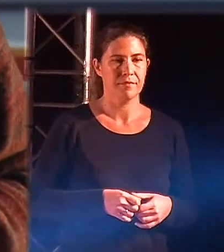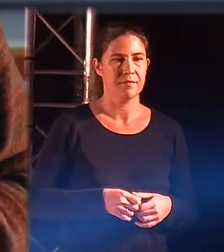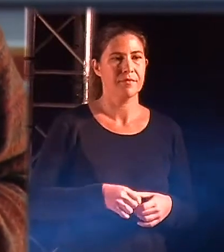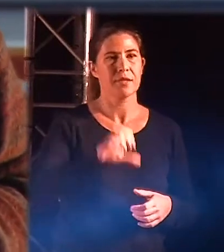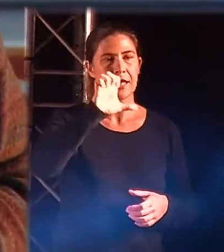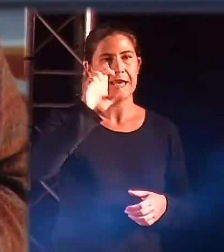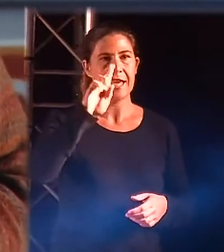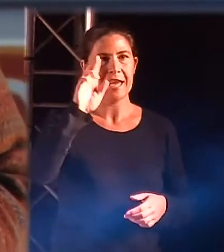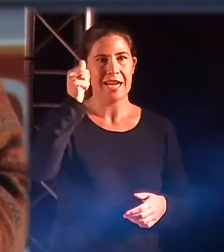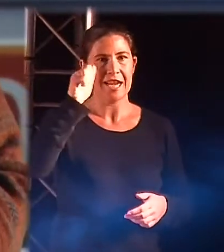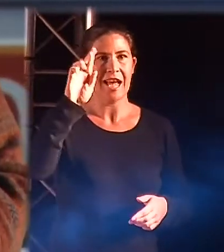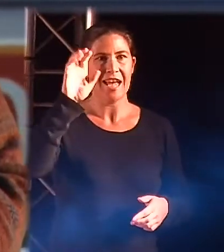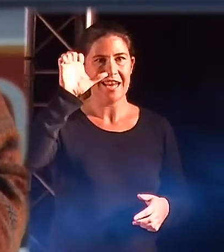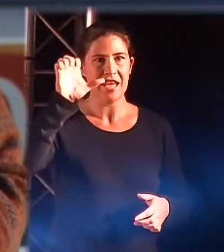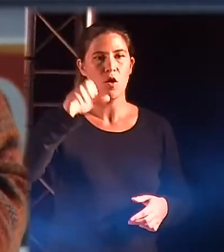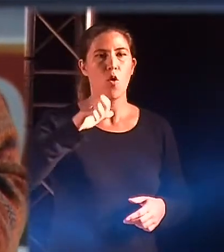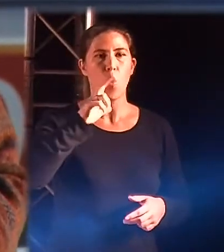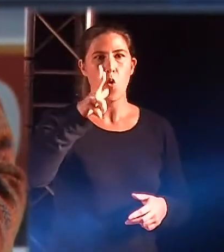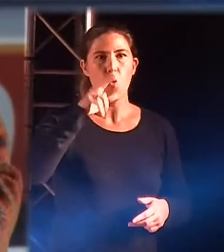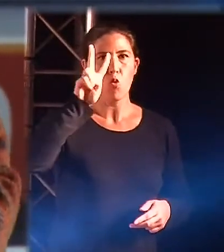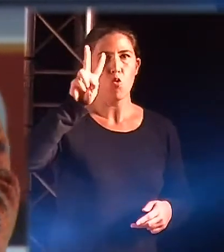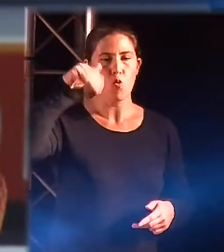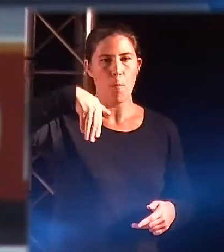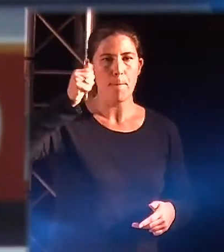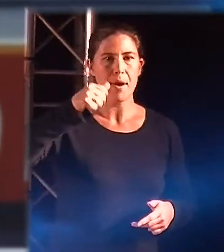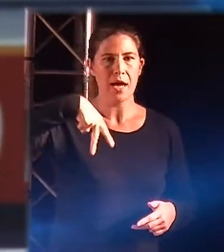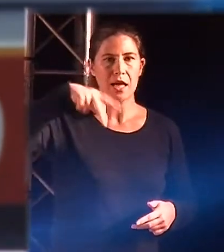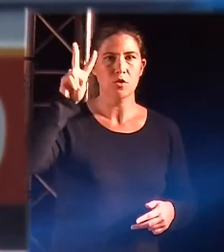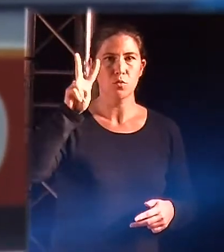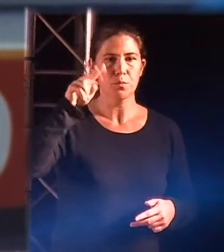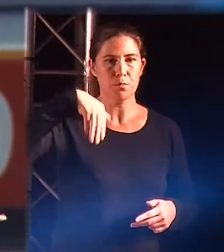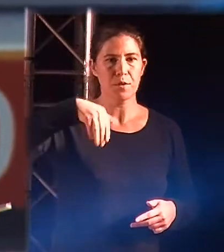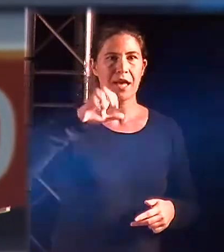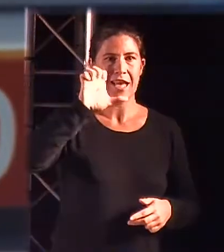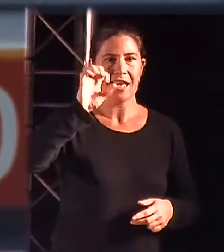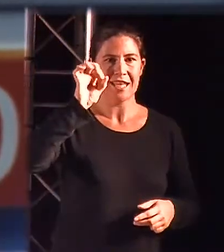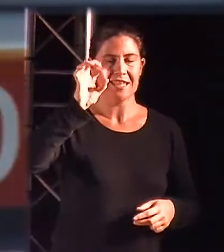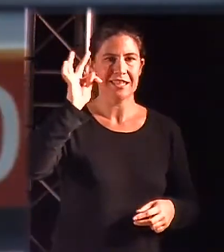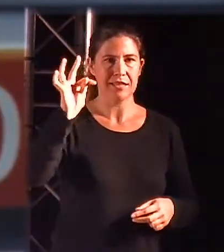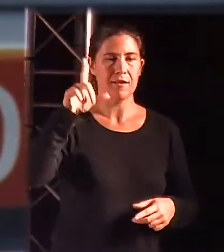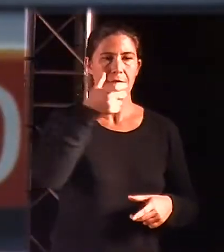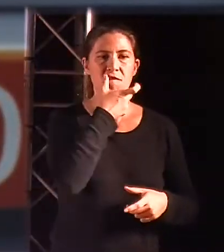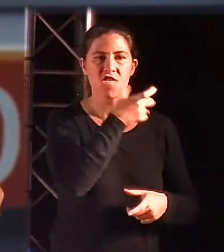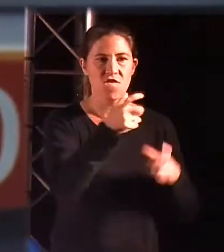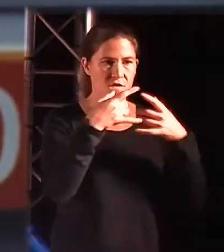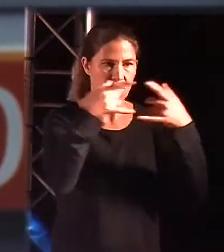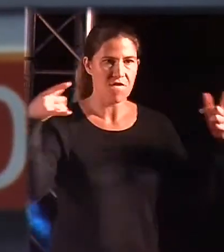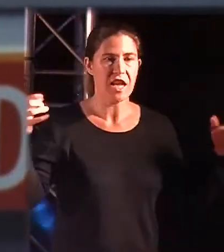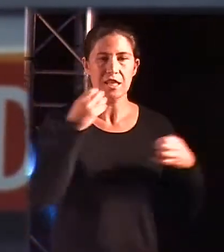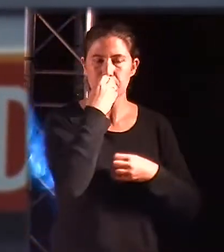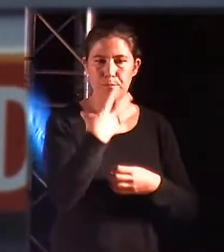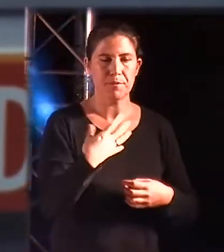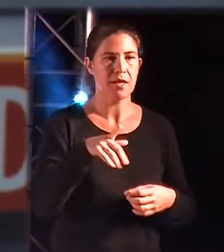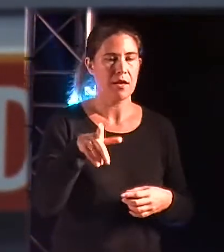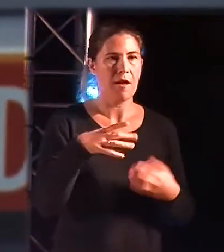Errare humanum est. Errar es de humanos. Qué pedazo de frase, ¿eh? Es que es rotunda, no